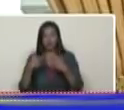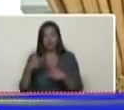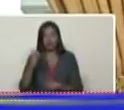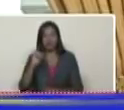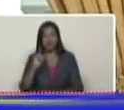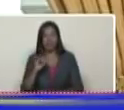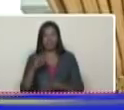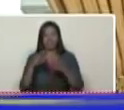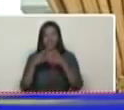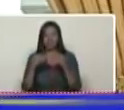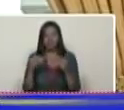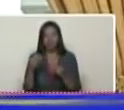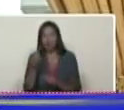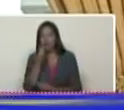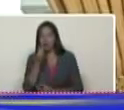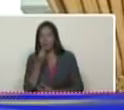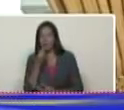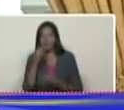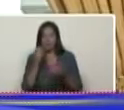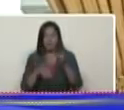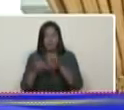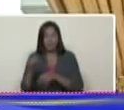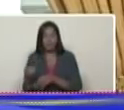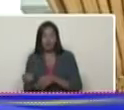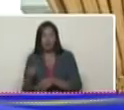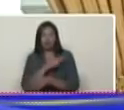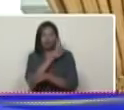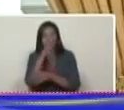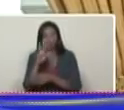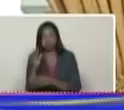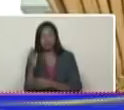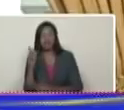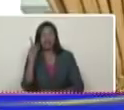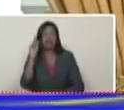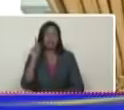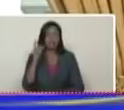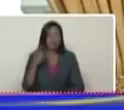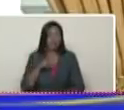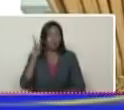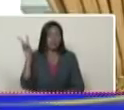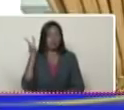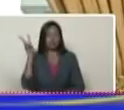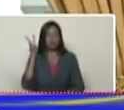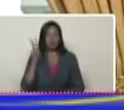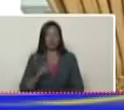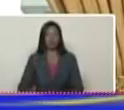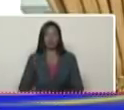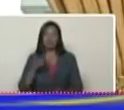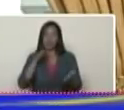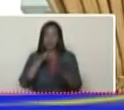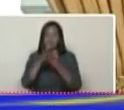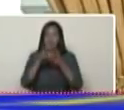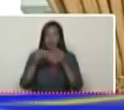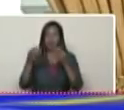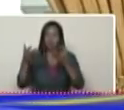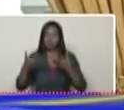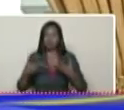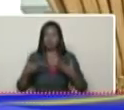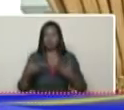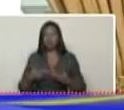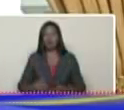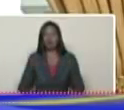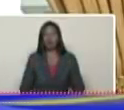los insumos agroalimentarios que el país necesita, hacerlo en Venezuela y garantizarlo